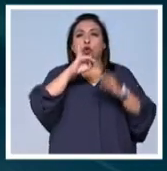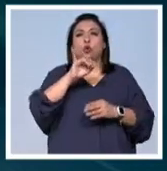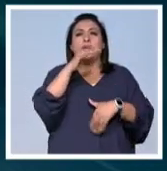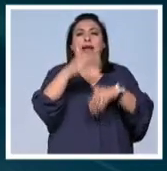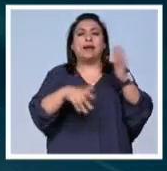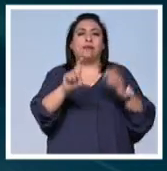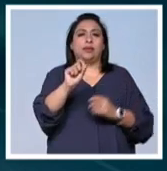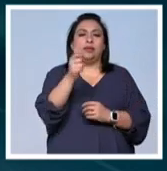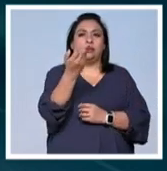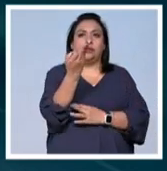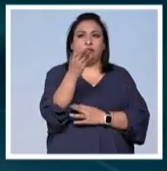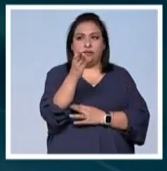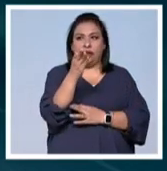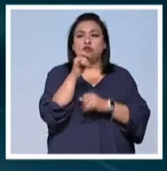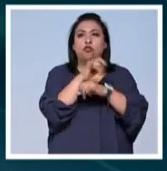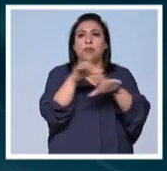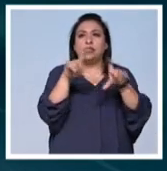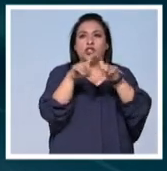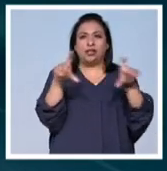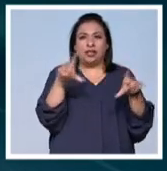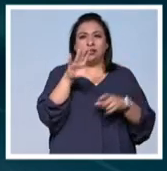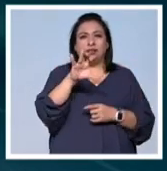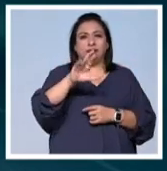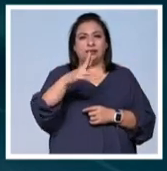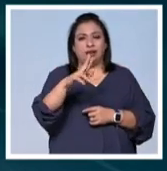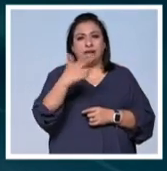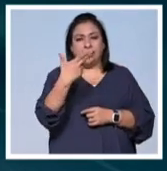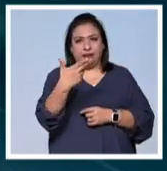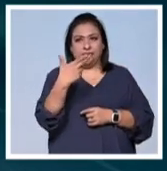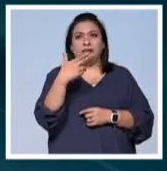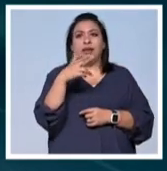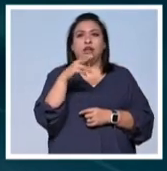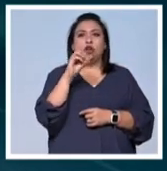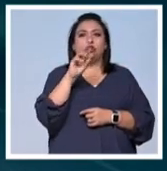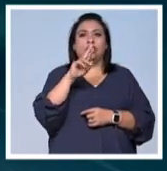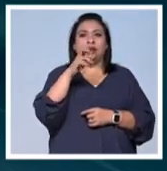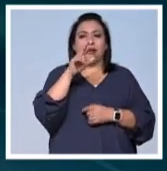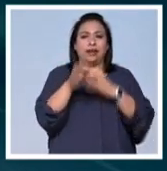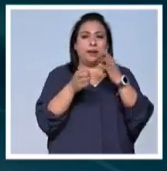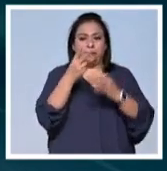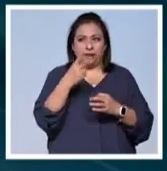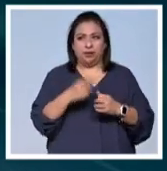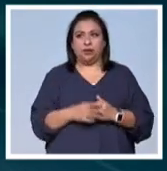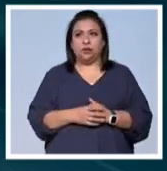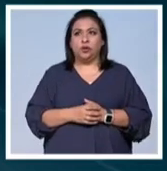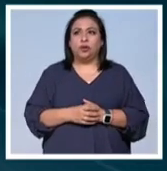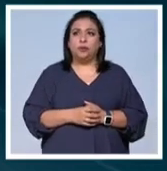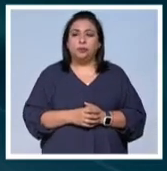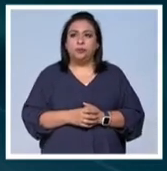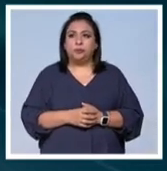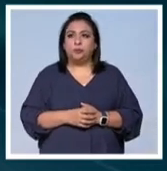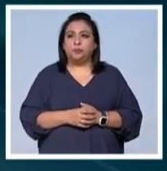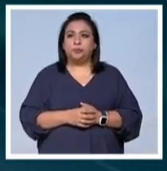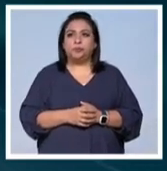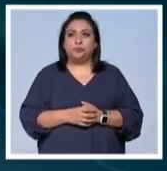26 de febrero con información y texto de César H Meléndez Oscar helguera Noticias 22